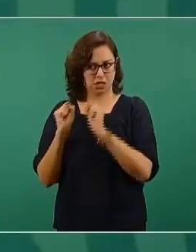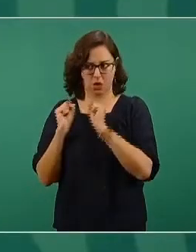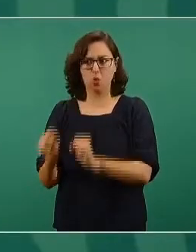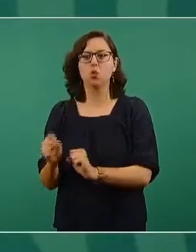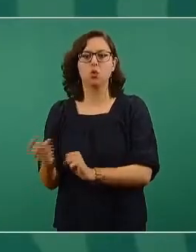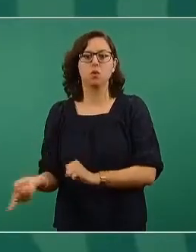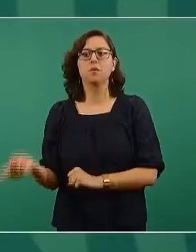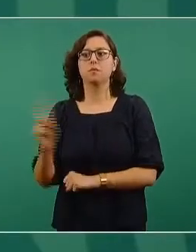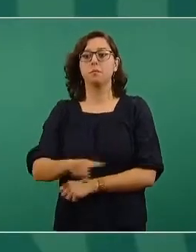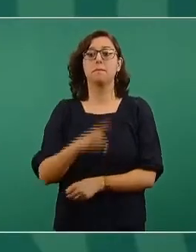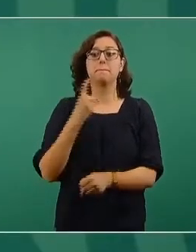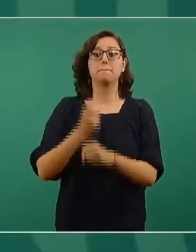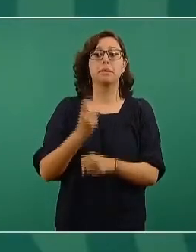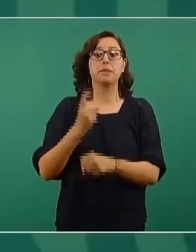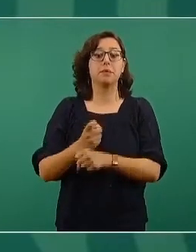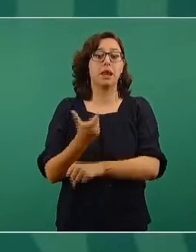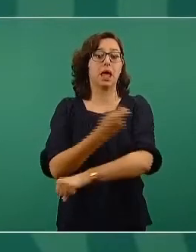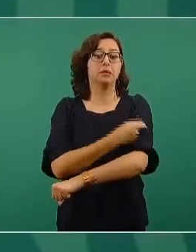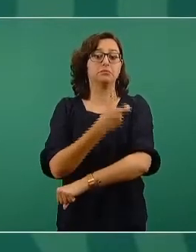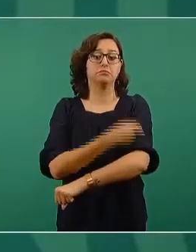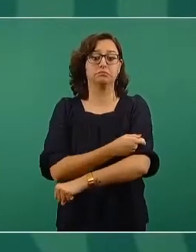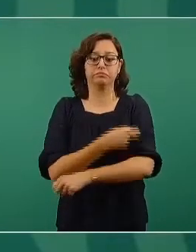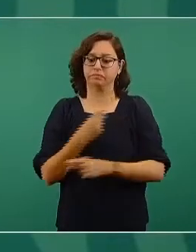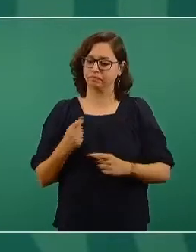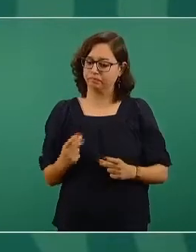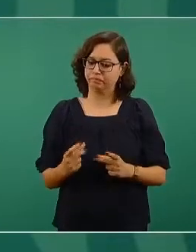permitir tener el día 20,